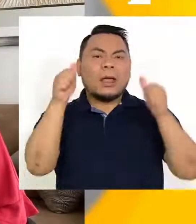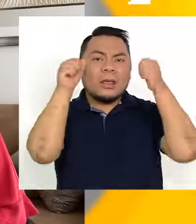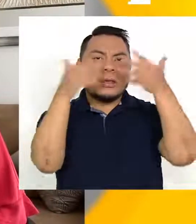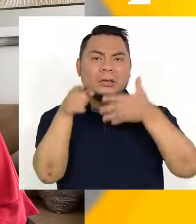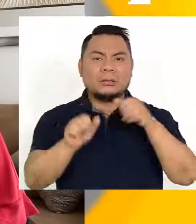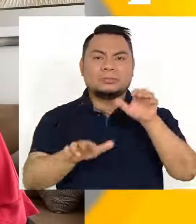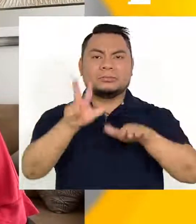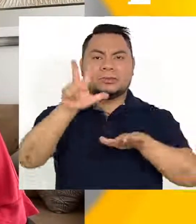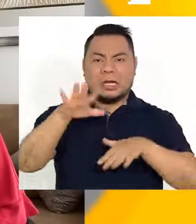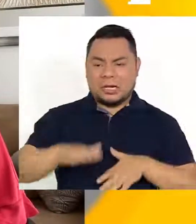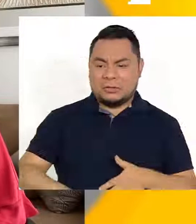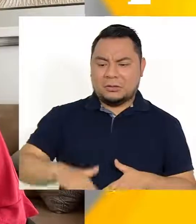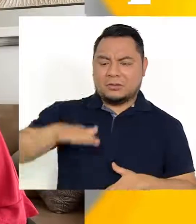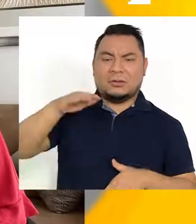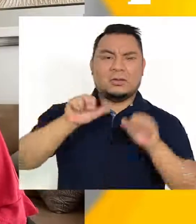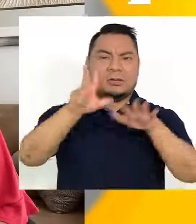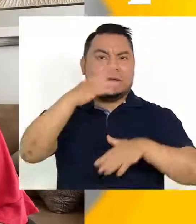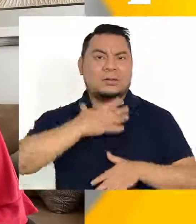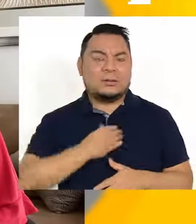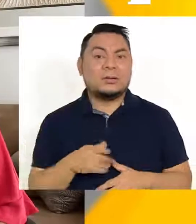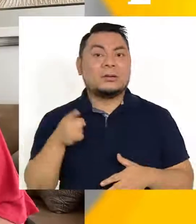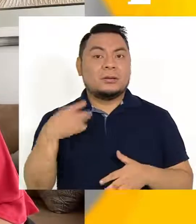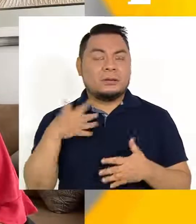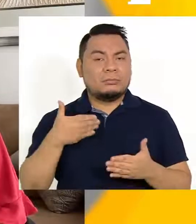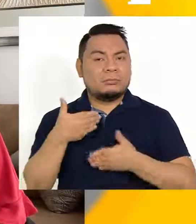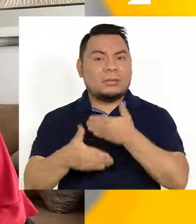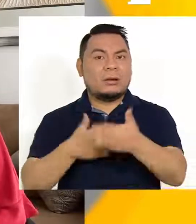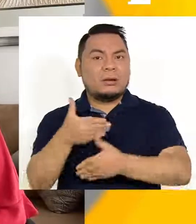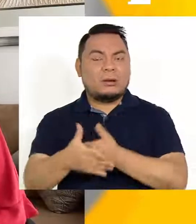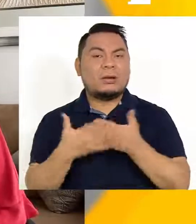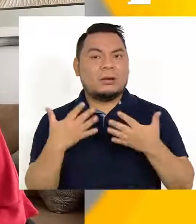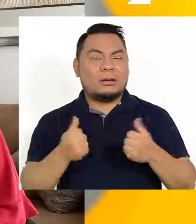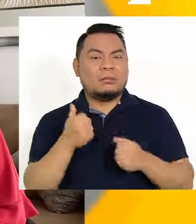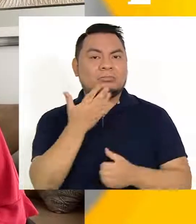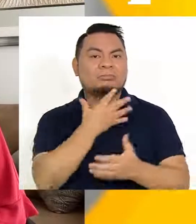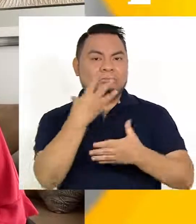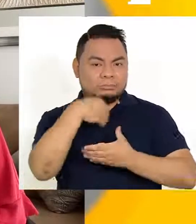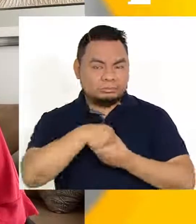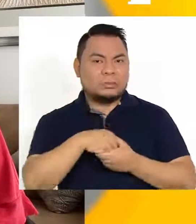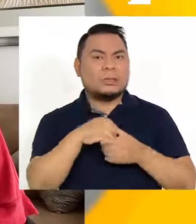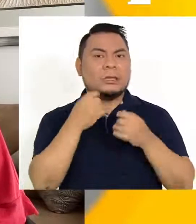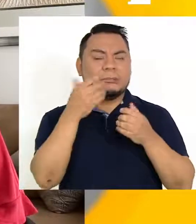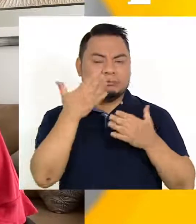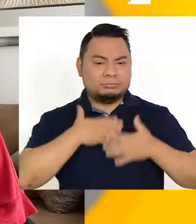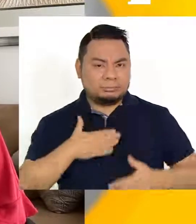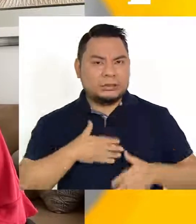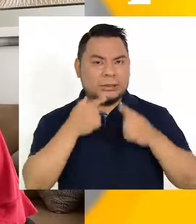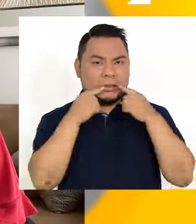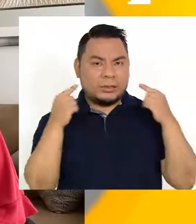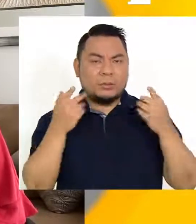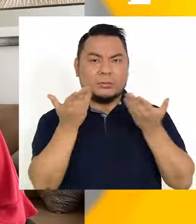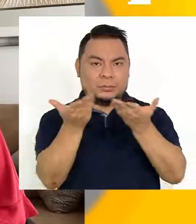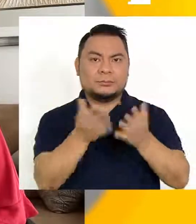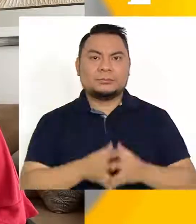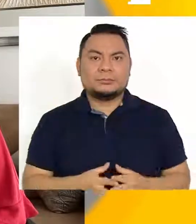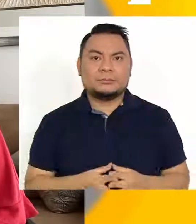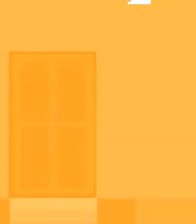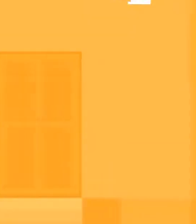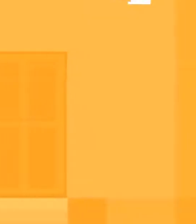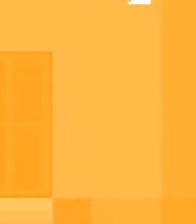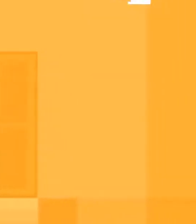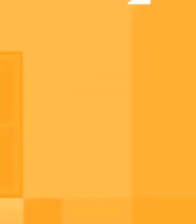Leonardo ya tiene 13 años y ha logrado avanzar gracias a las terapias físicas y de lenguaje. Adelante con el